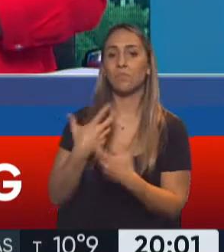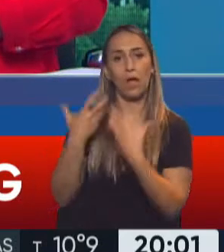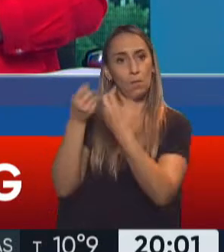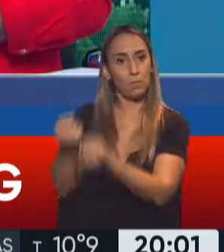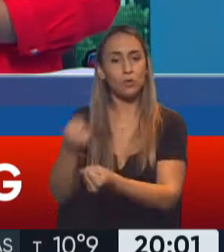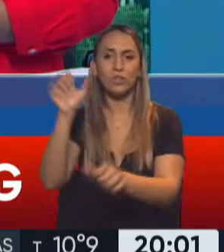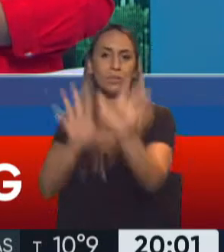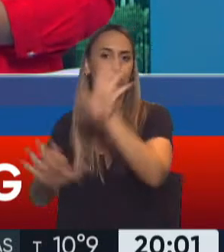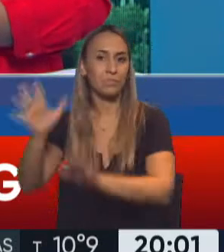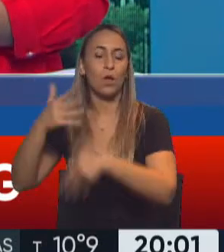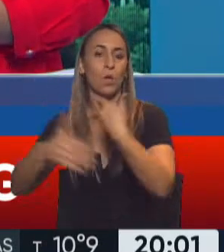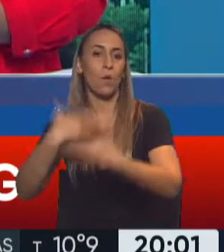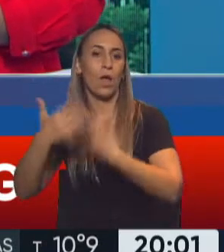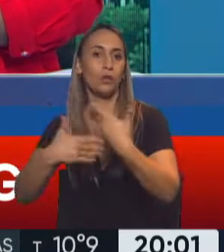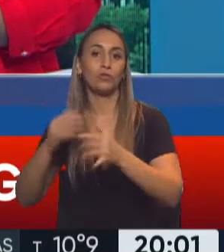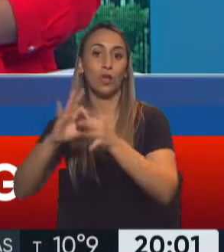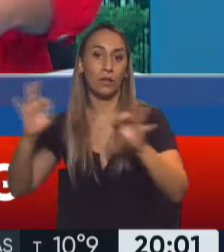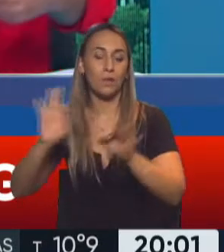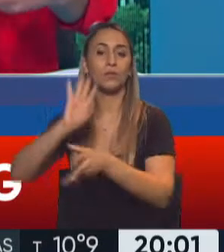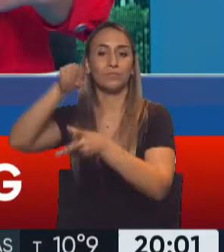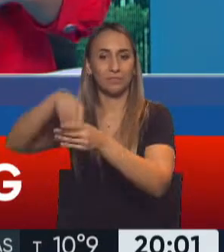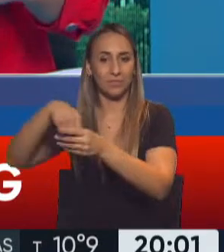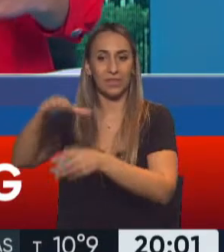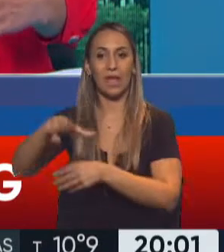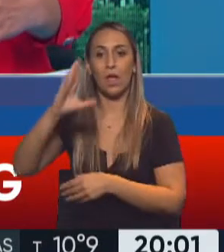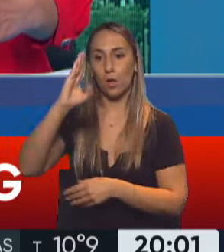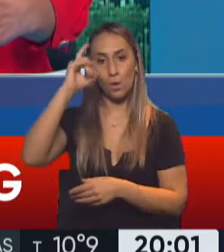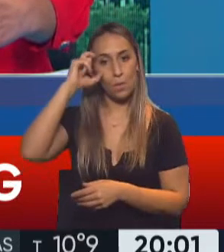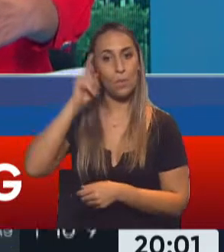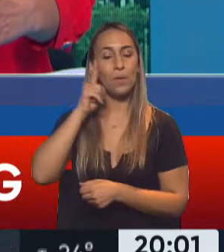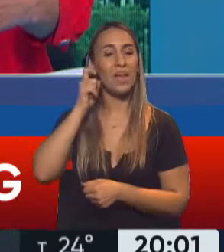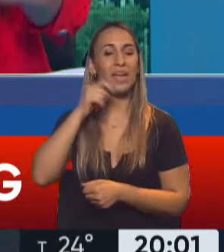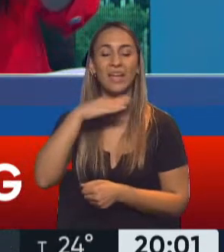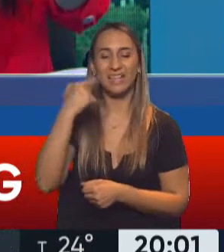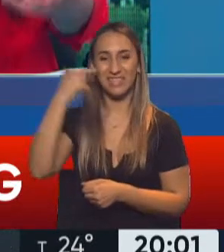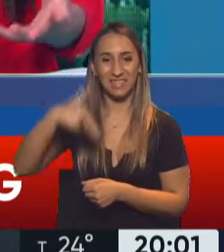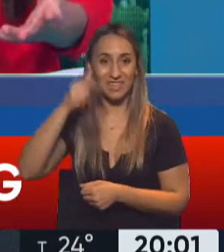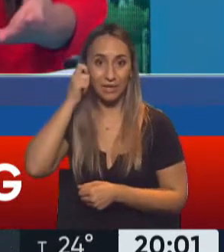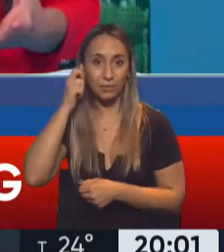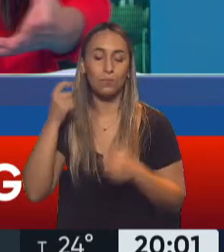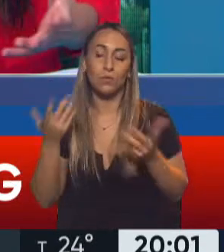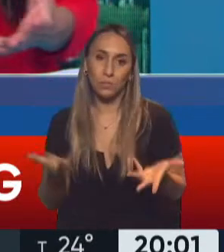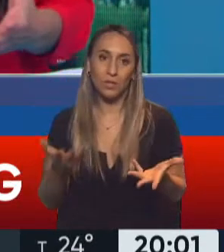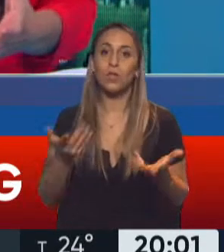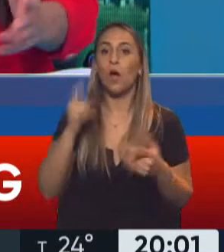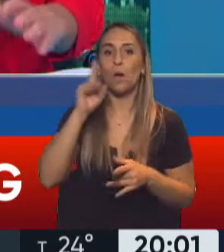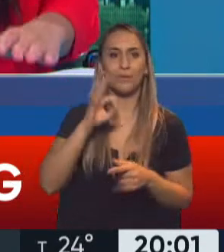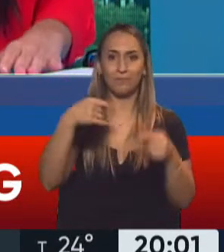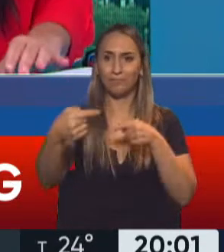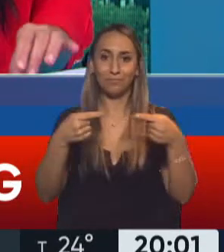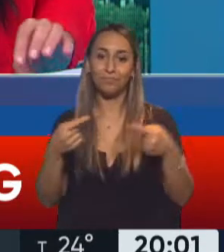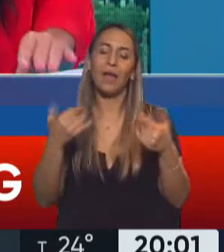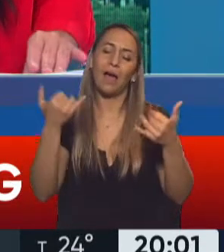Juegos Olímpicos en Beijing. Posiciones, digamos, divergentes con todo esto. Esto, por supuesto, generó una respuesta